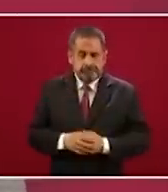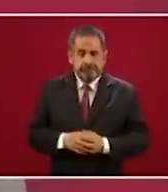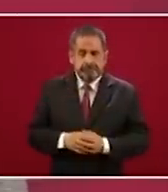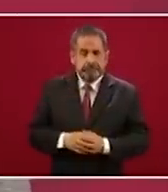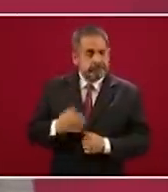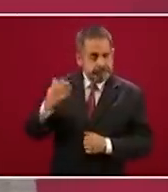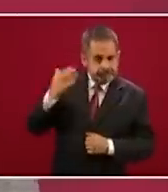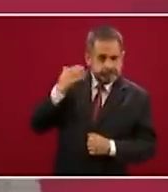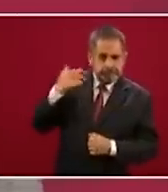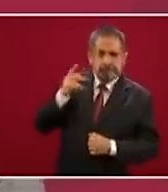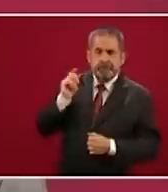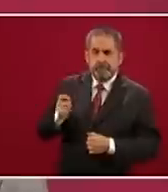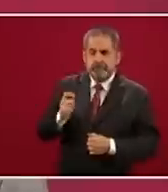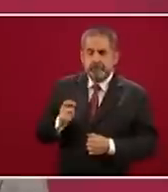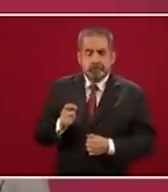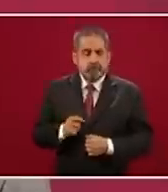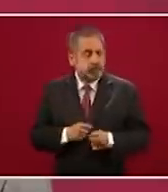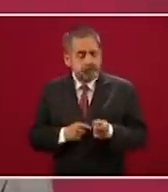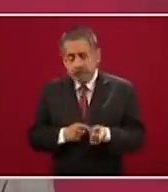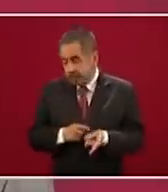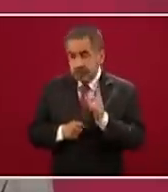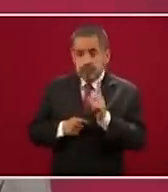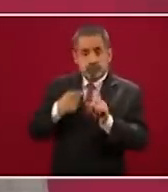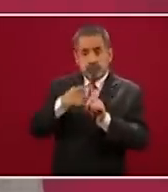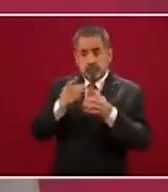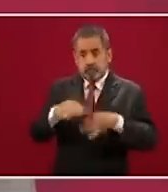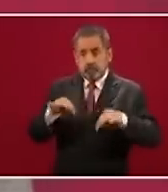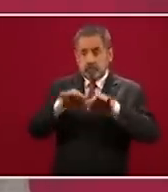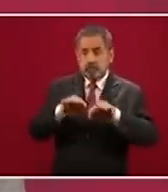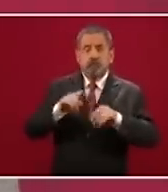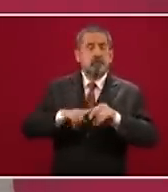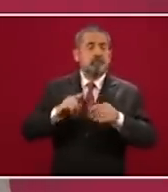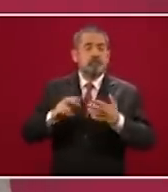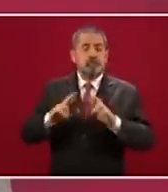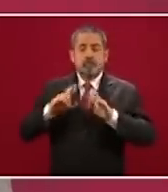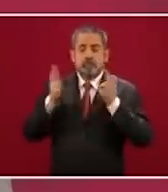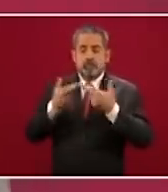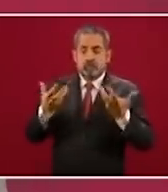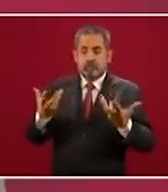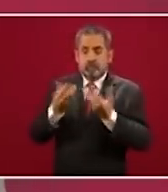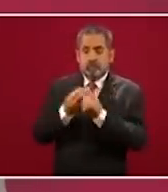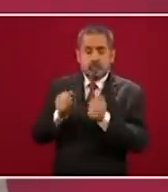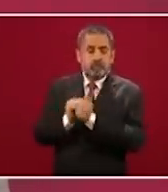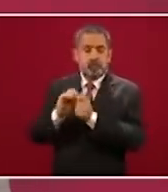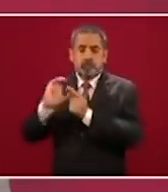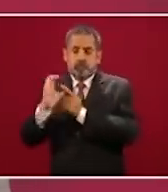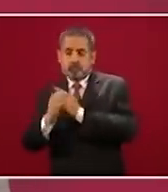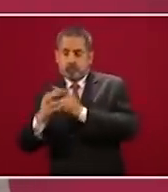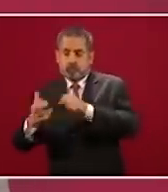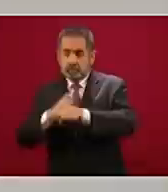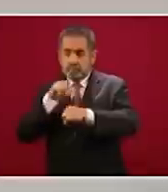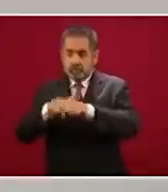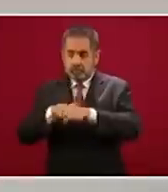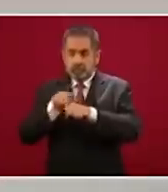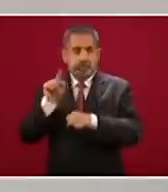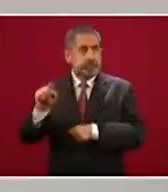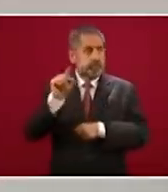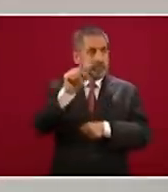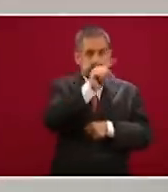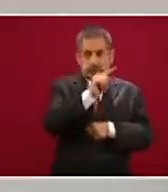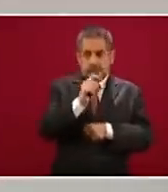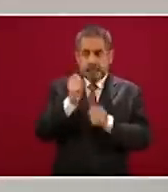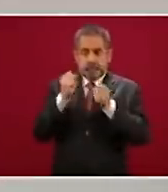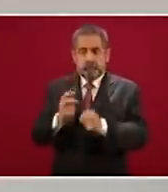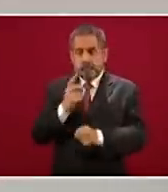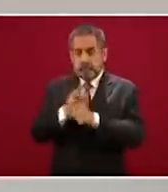tiempo atrás que un elemento clave fue la reunión conjunta de los Comités Nacional para la Seguridad en Salud,